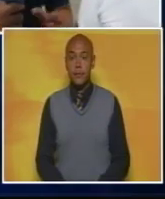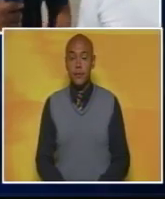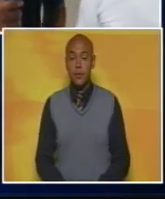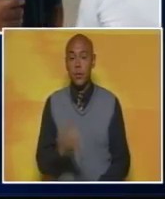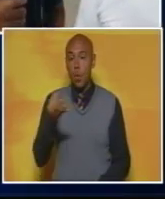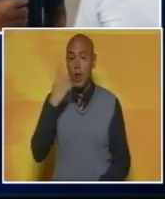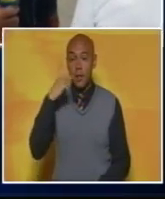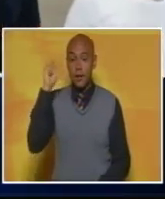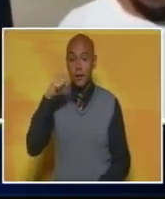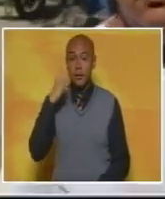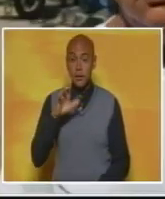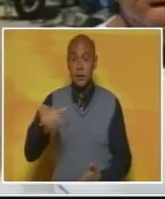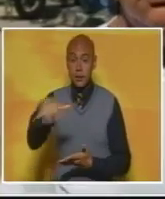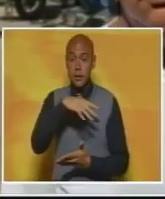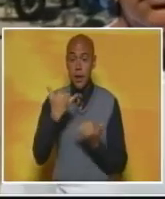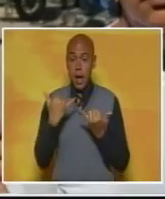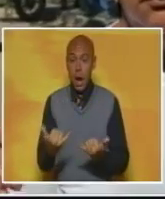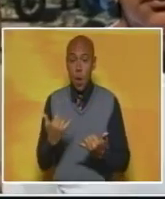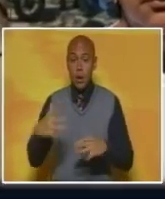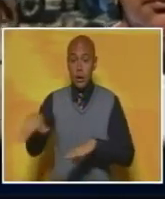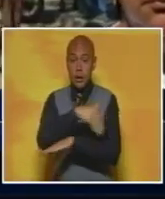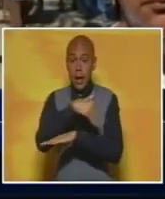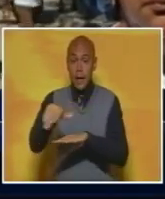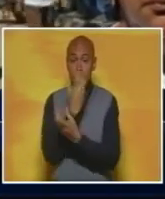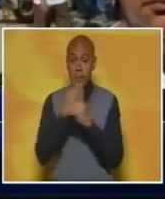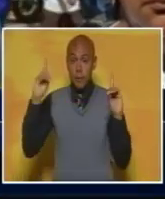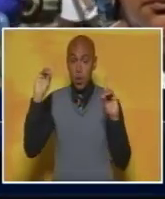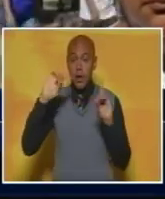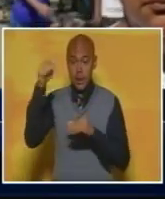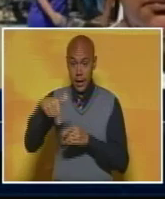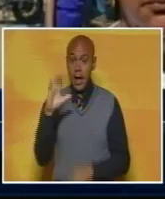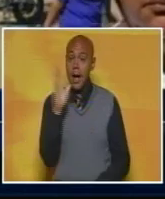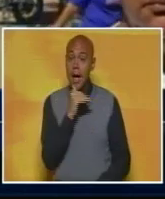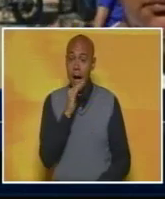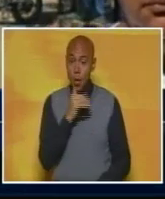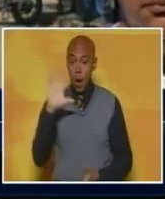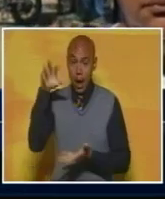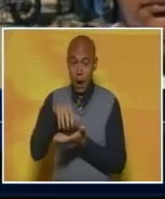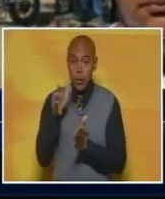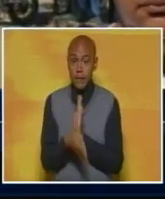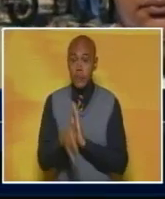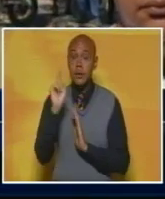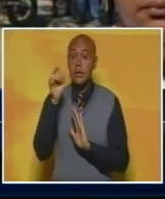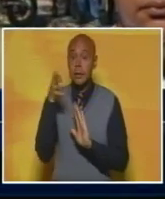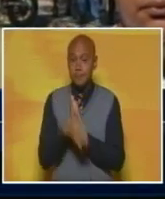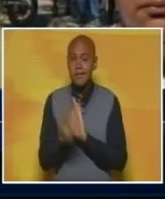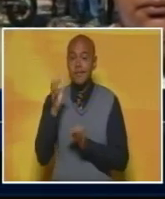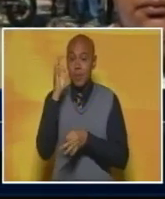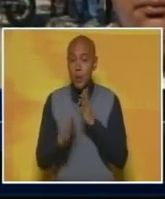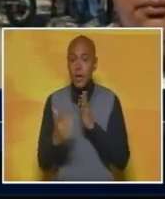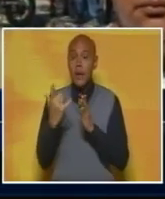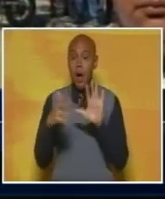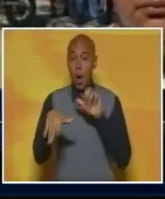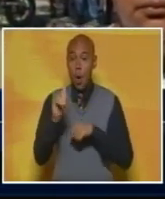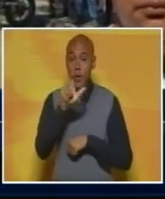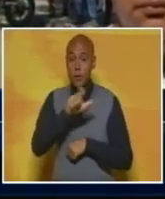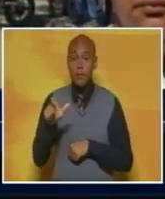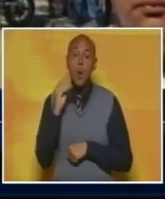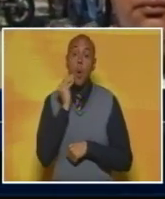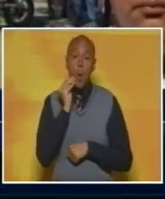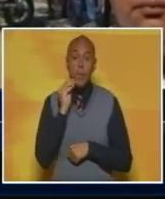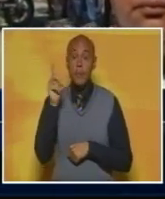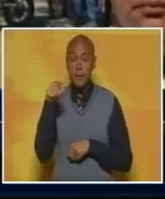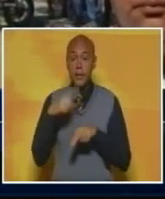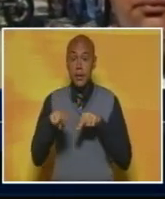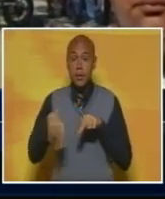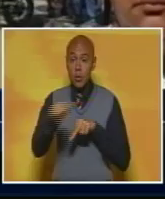Buenas tardes, amigos. Nos encontramos en estos momentos en el barrio La Democracia, en Cagua, estado Aragua, en donde lamentablemente fallecieron 11 jóvenes y